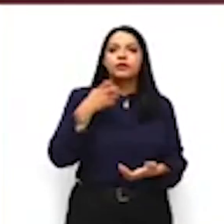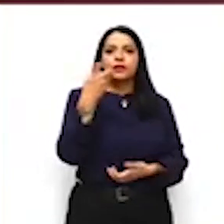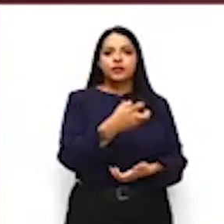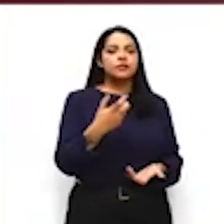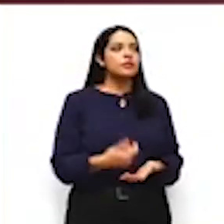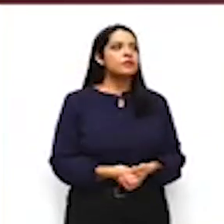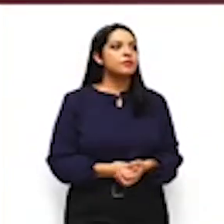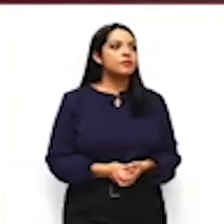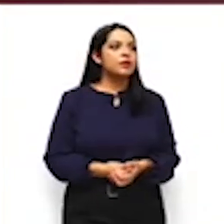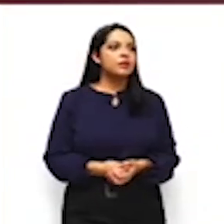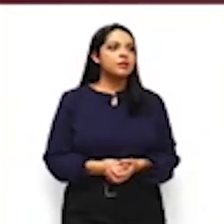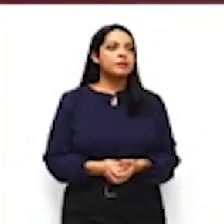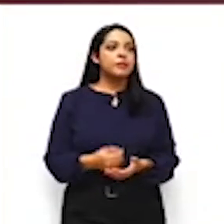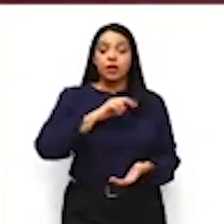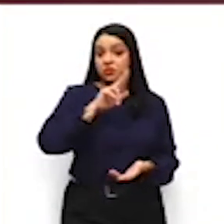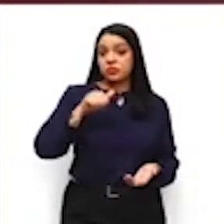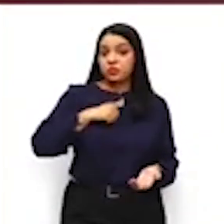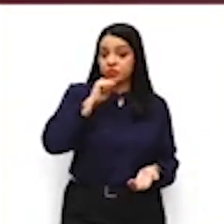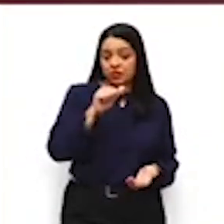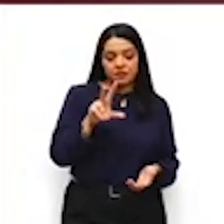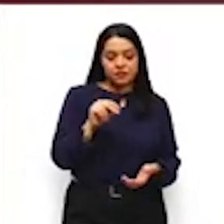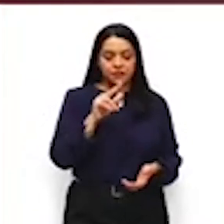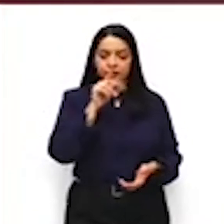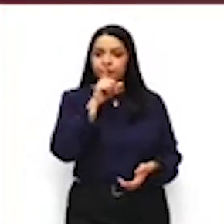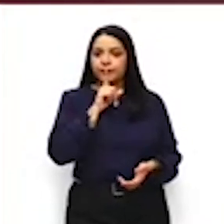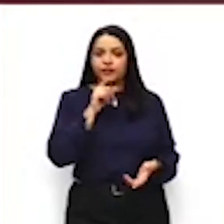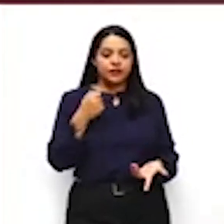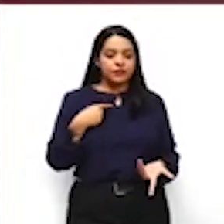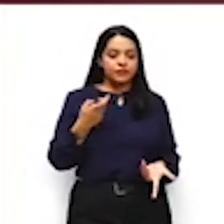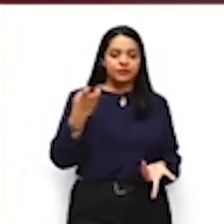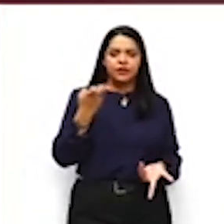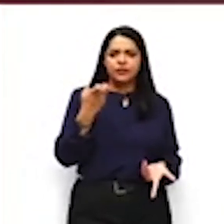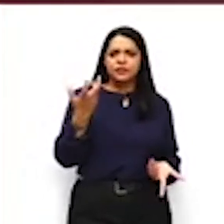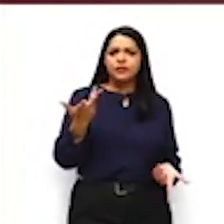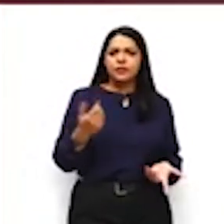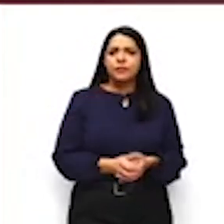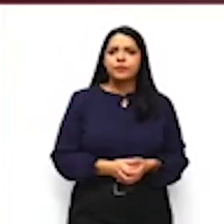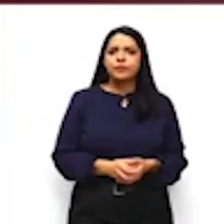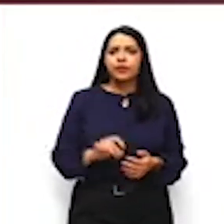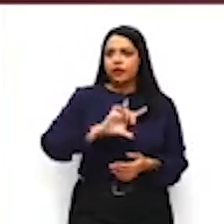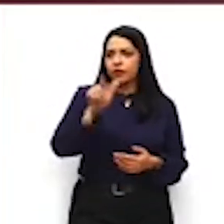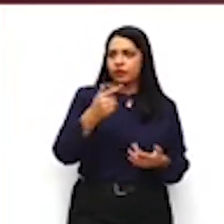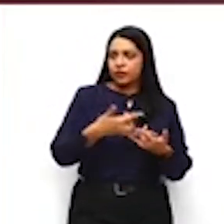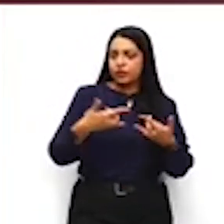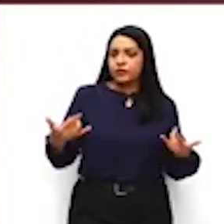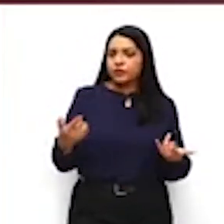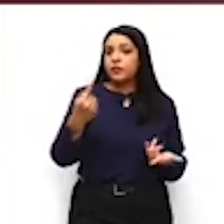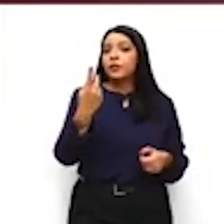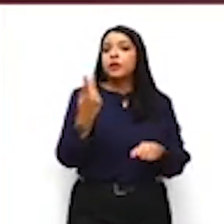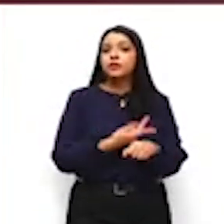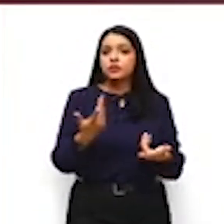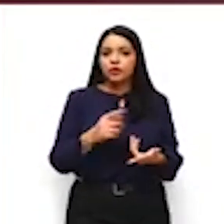aplica. Y primero dijeron, no nos aplica porque esa ley llegó después de que llegáramos nosotros. Pero